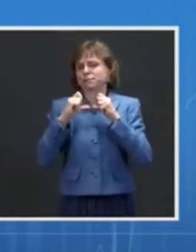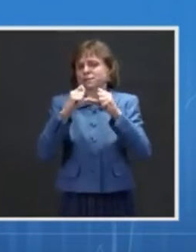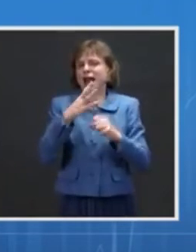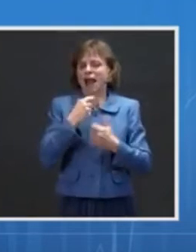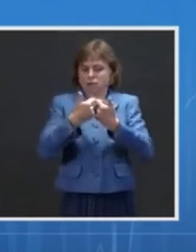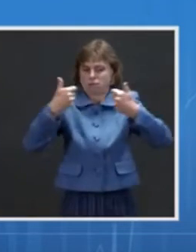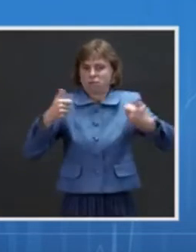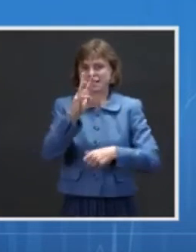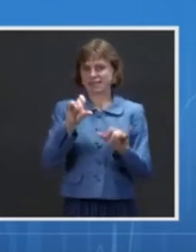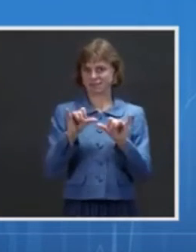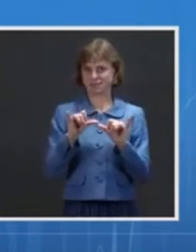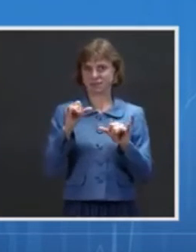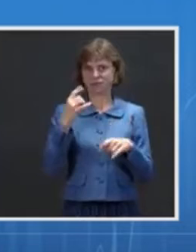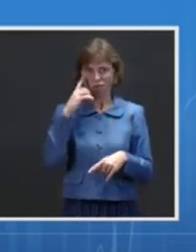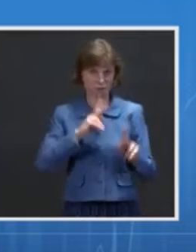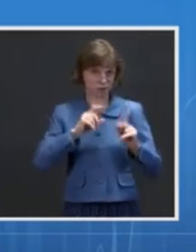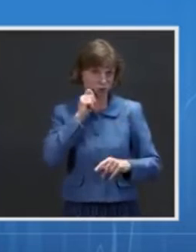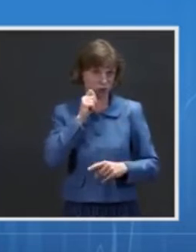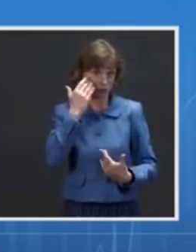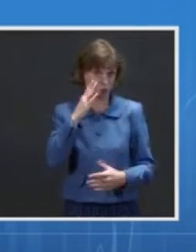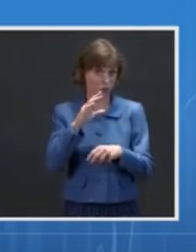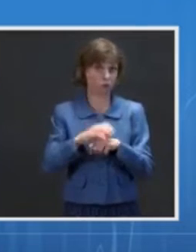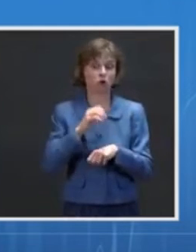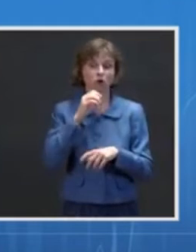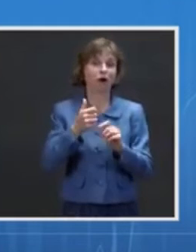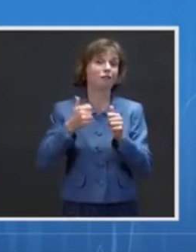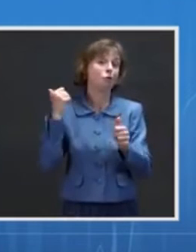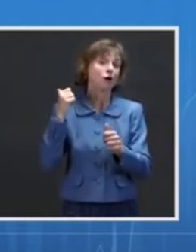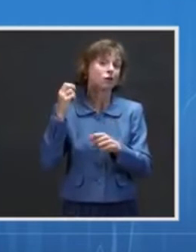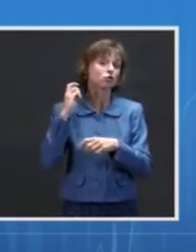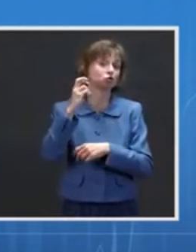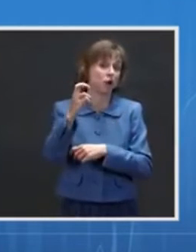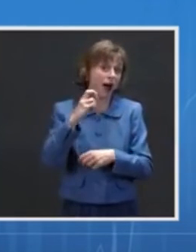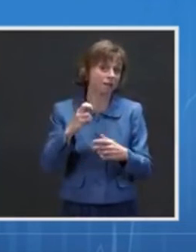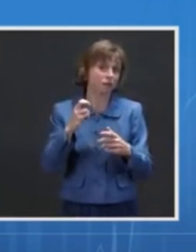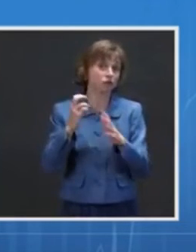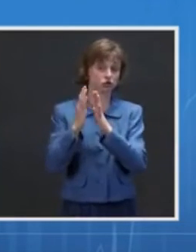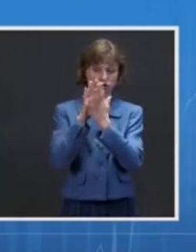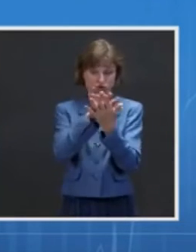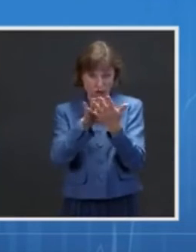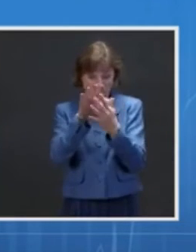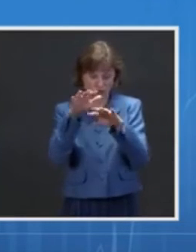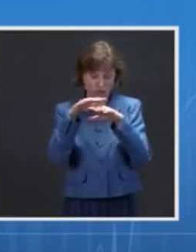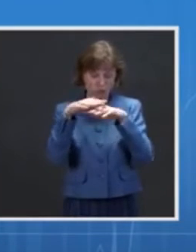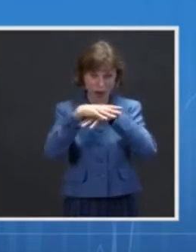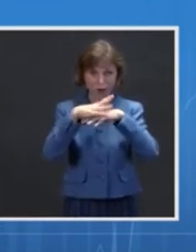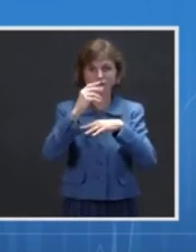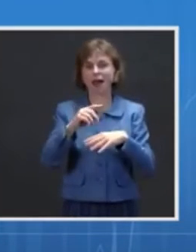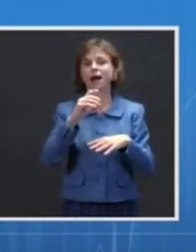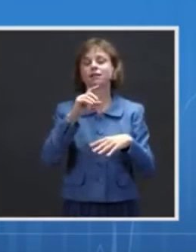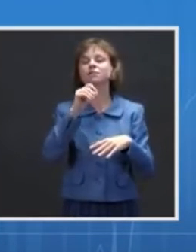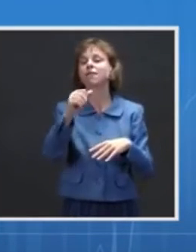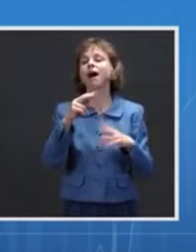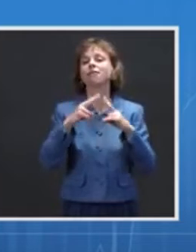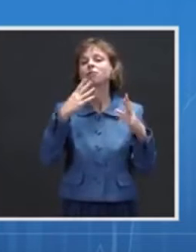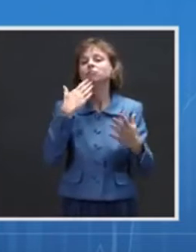Continúe usando una máscara y manténgase a 6 pies de distancia de las personas con las que no vive. Evite los viajes, las multitudes y los espacios mal